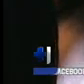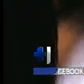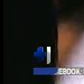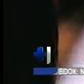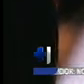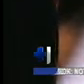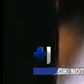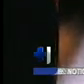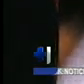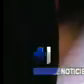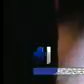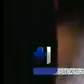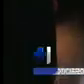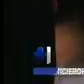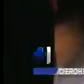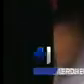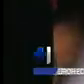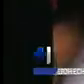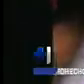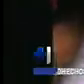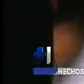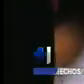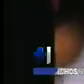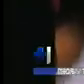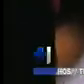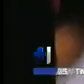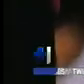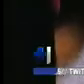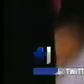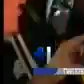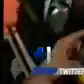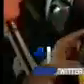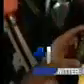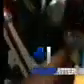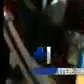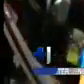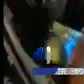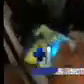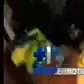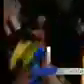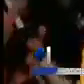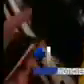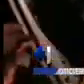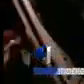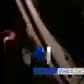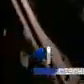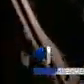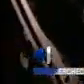autopsia, en vista de que el dictamen forense lo da ya medicina legal.